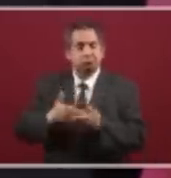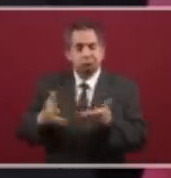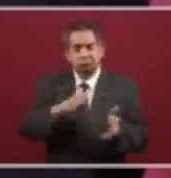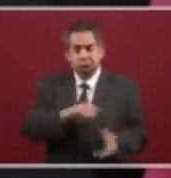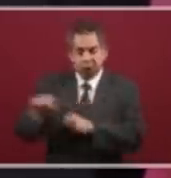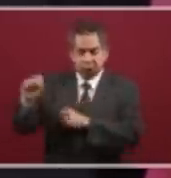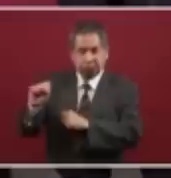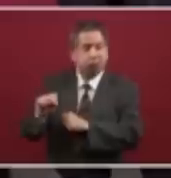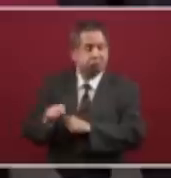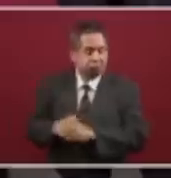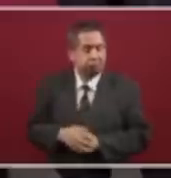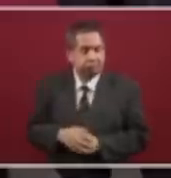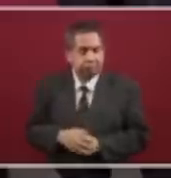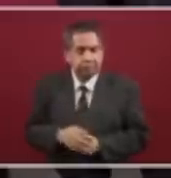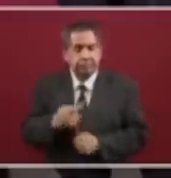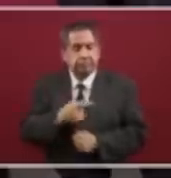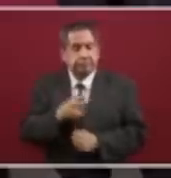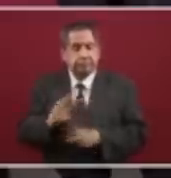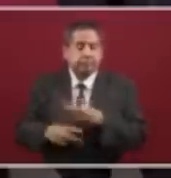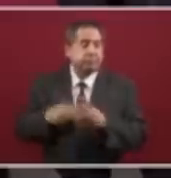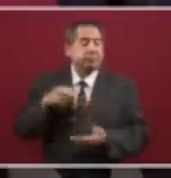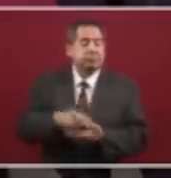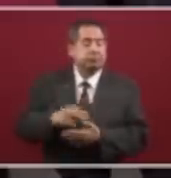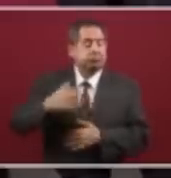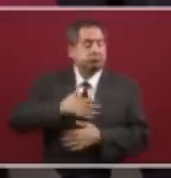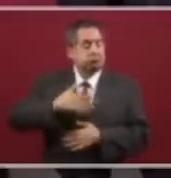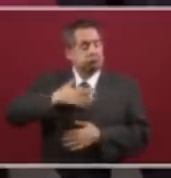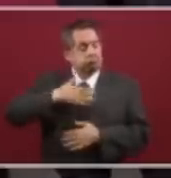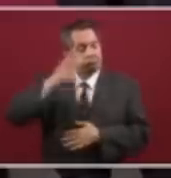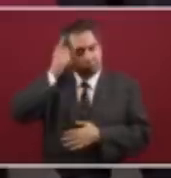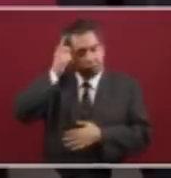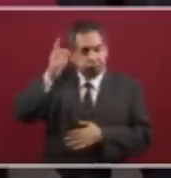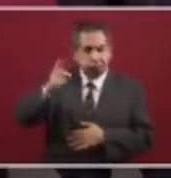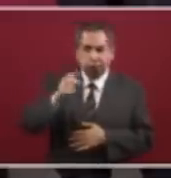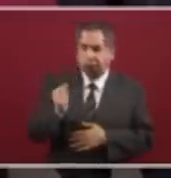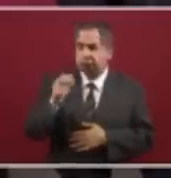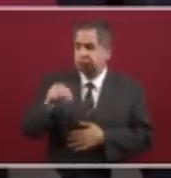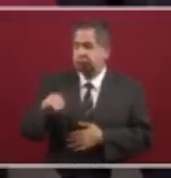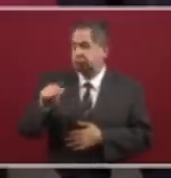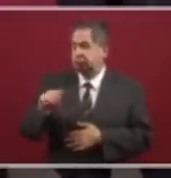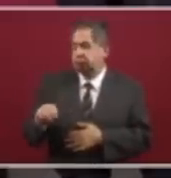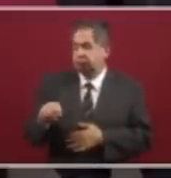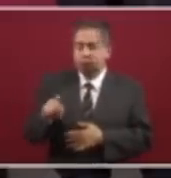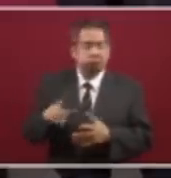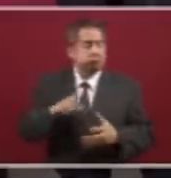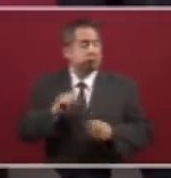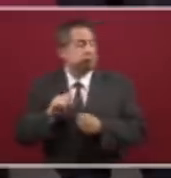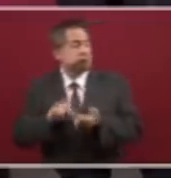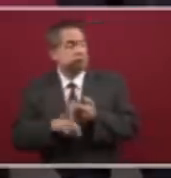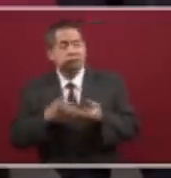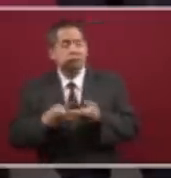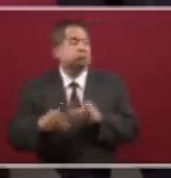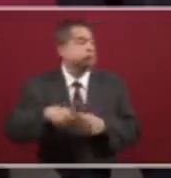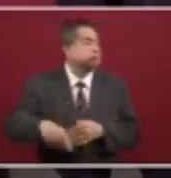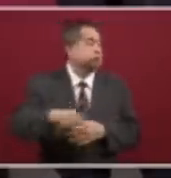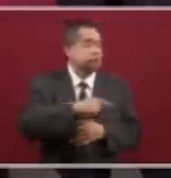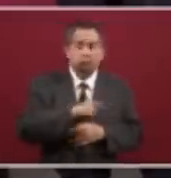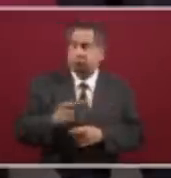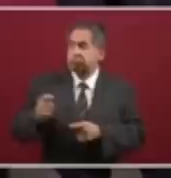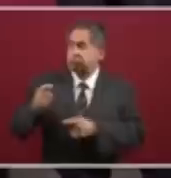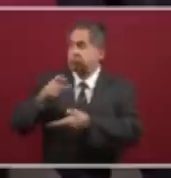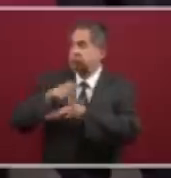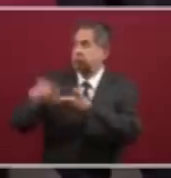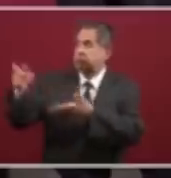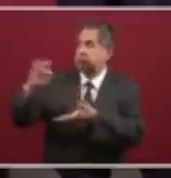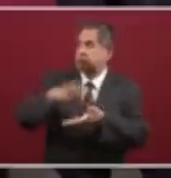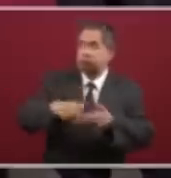él se presentó como apoderado del ejido de san mateo tras quillo y apoderado de los supuestos compradores de